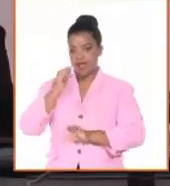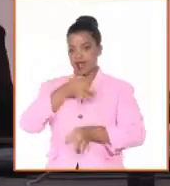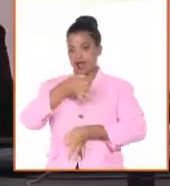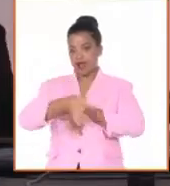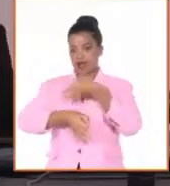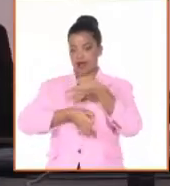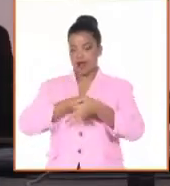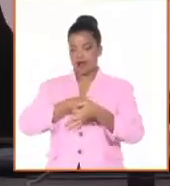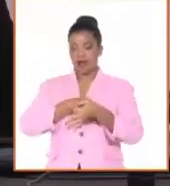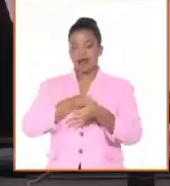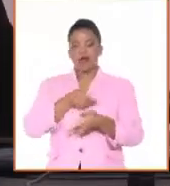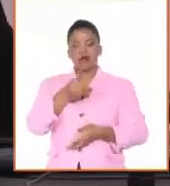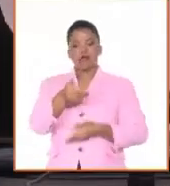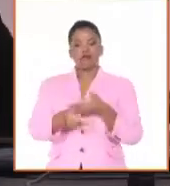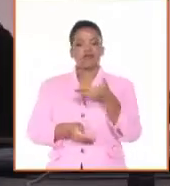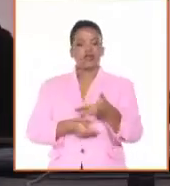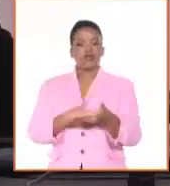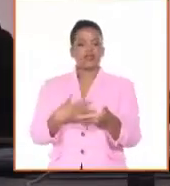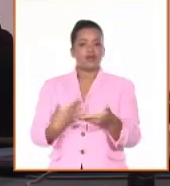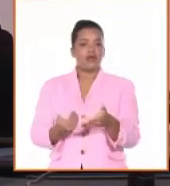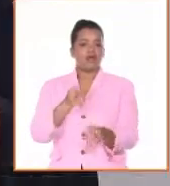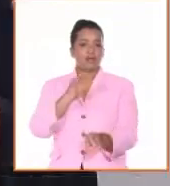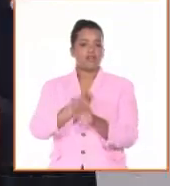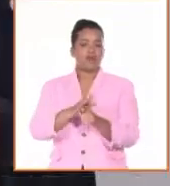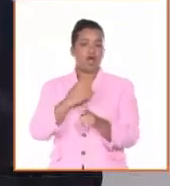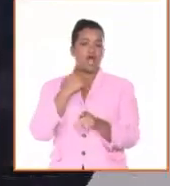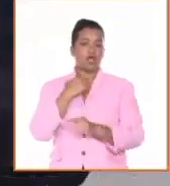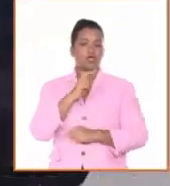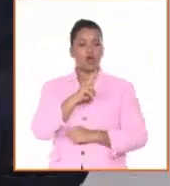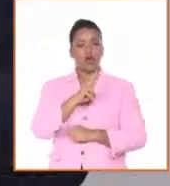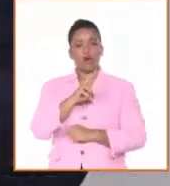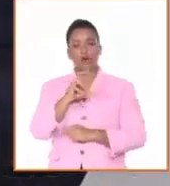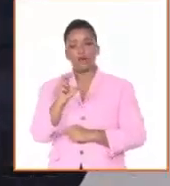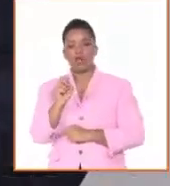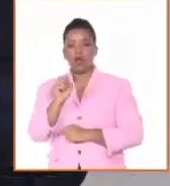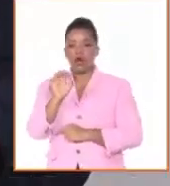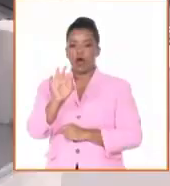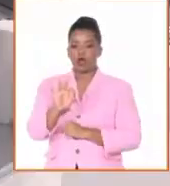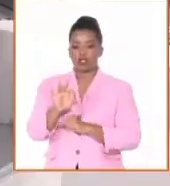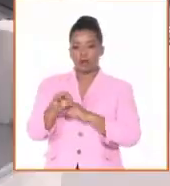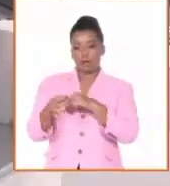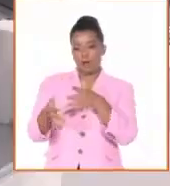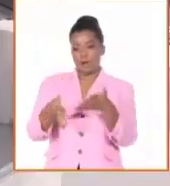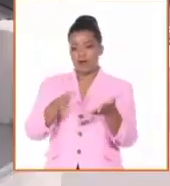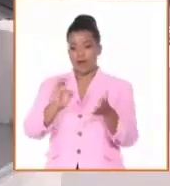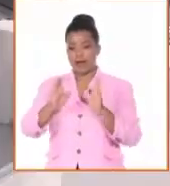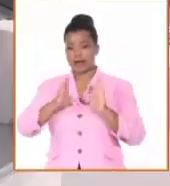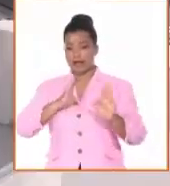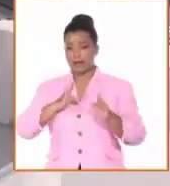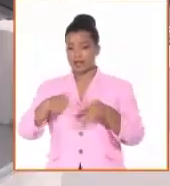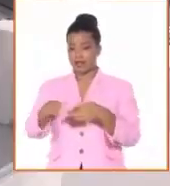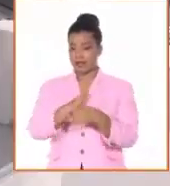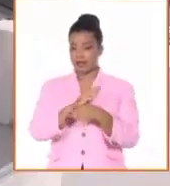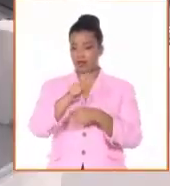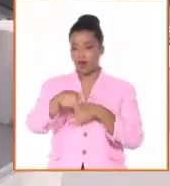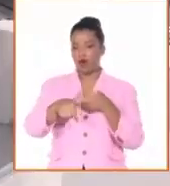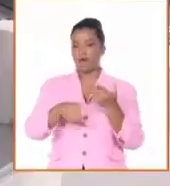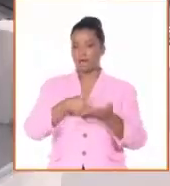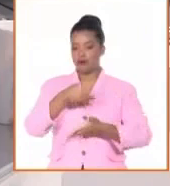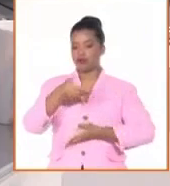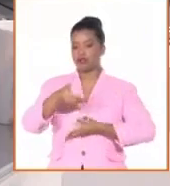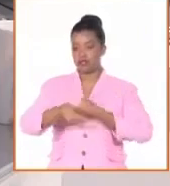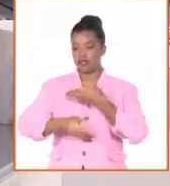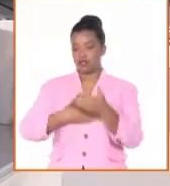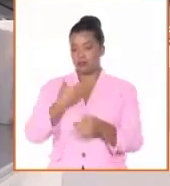usted señalaba había comenzado desde el 2008 aproximadamente que ha tenido varias etapas y que hoy está en un proceso cualitativamente superior sin